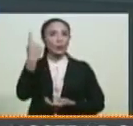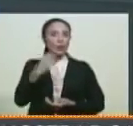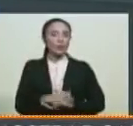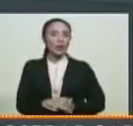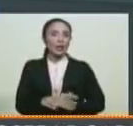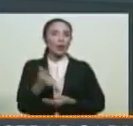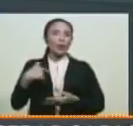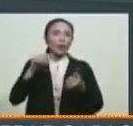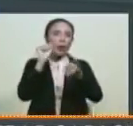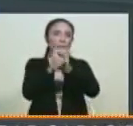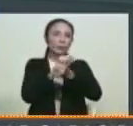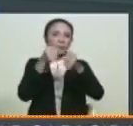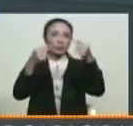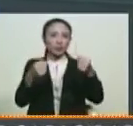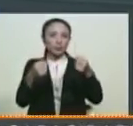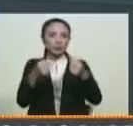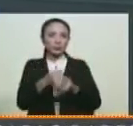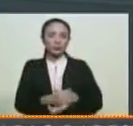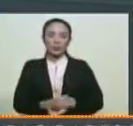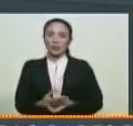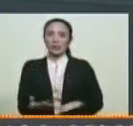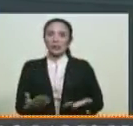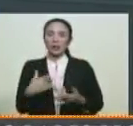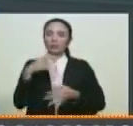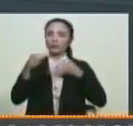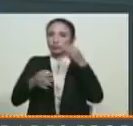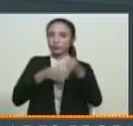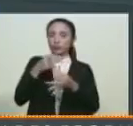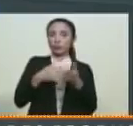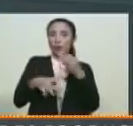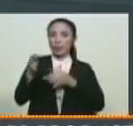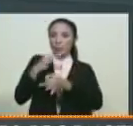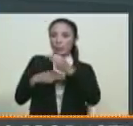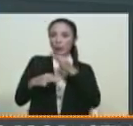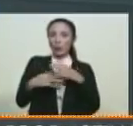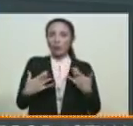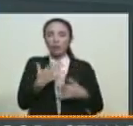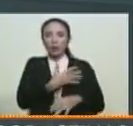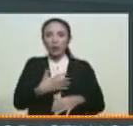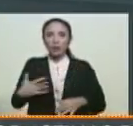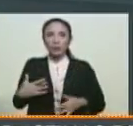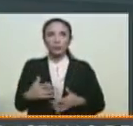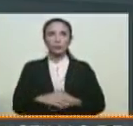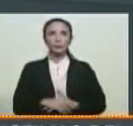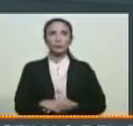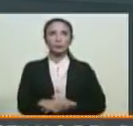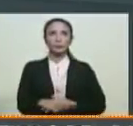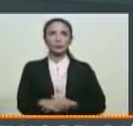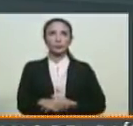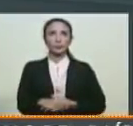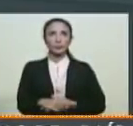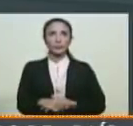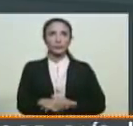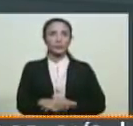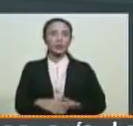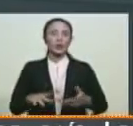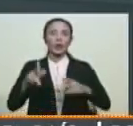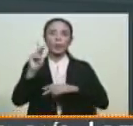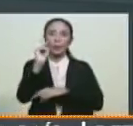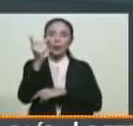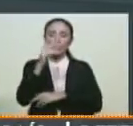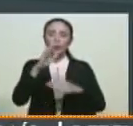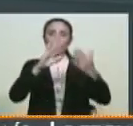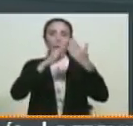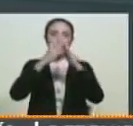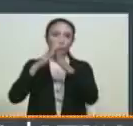cárcel. Una democracia interactiva que consultara a gente en tiempo real sobre todos los temas, en la parroquia, en la